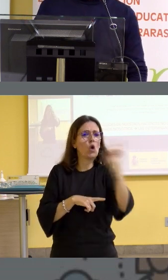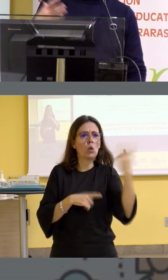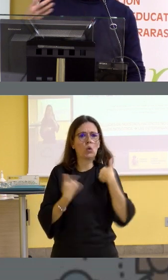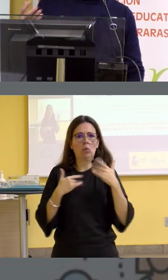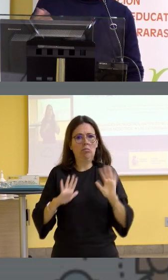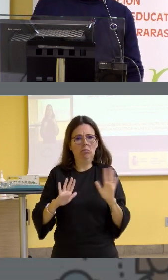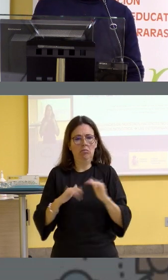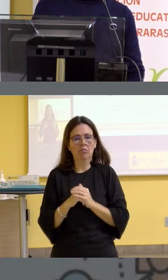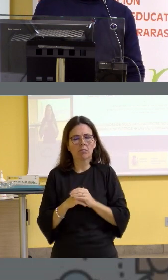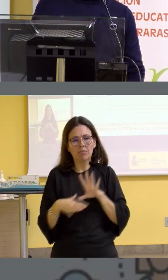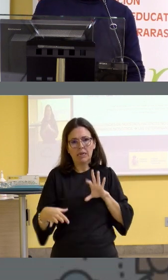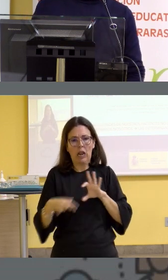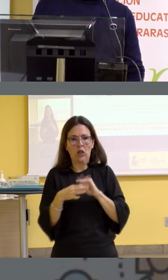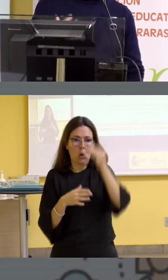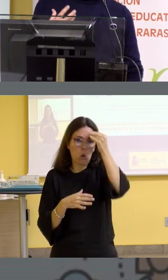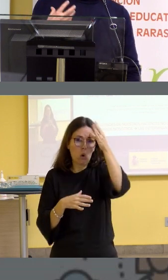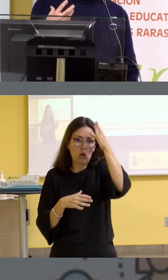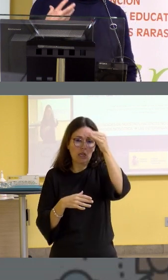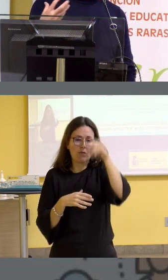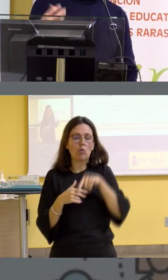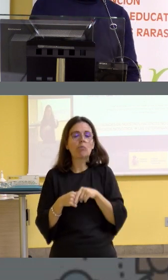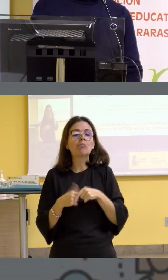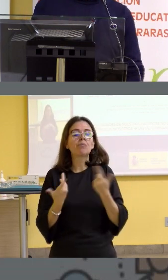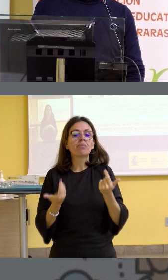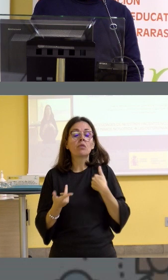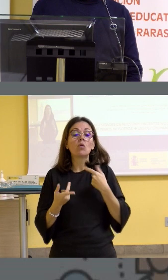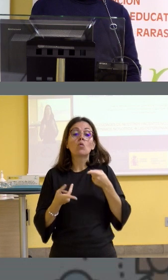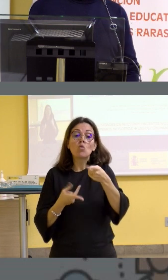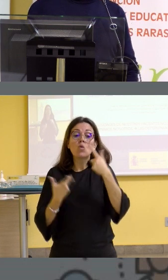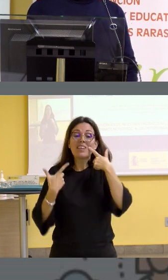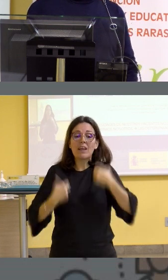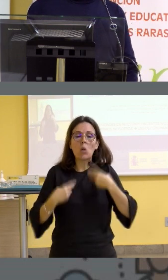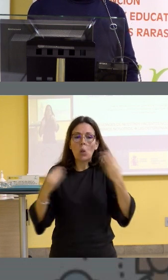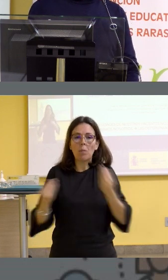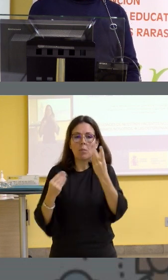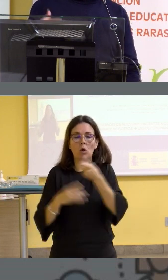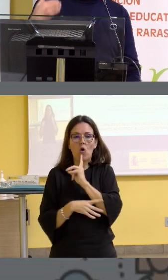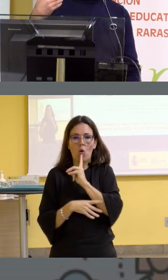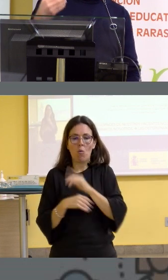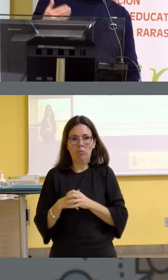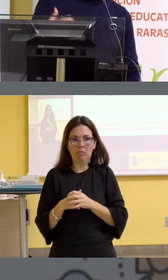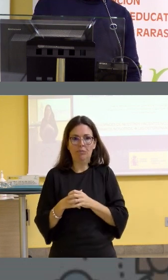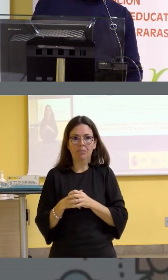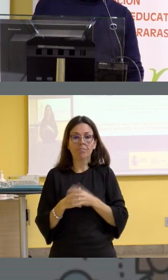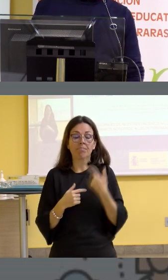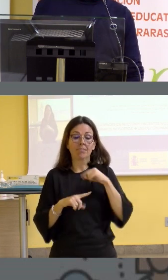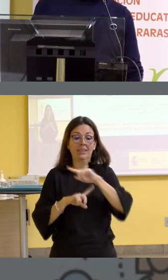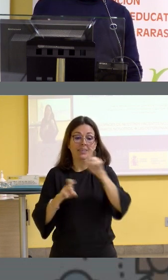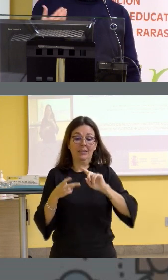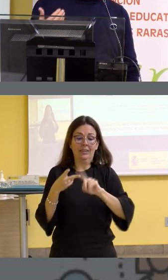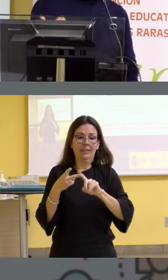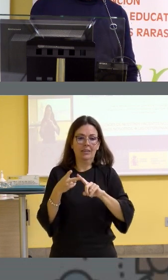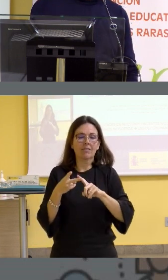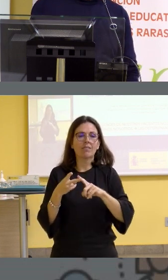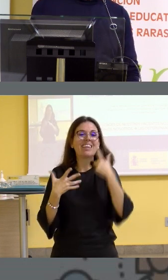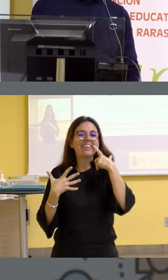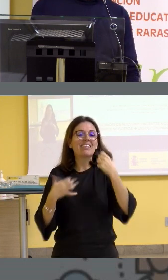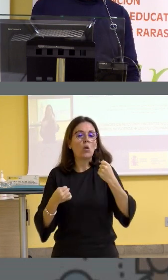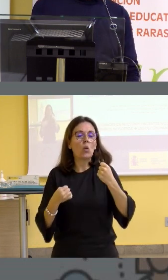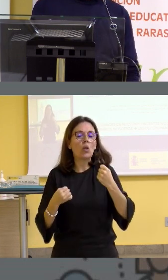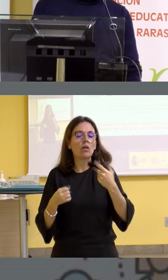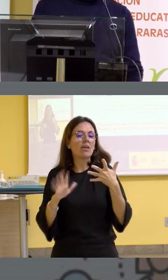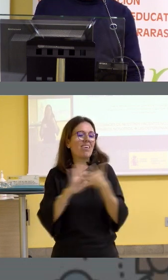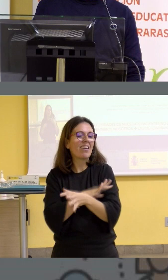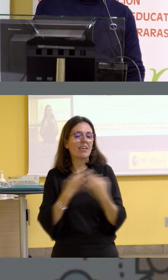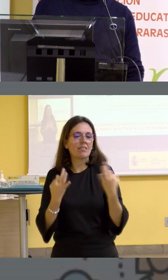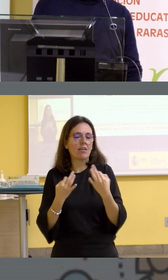¿no? ¿Cómo podemos mejorar su salud? Y aquí viene la siguiente pregunta. ¿Qué significa salud en